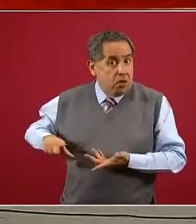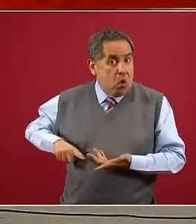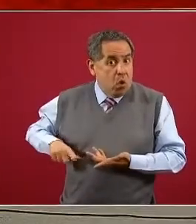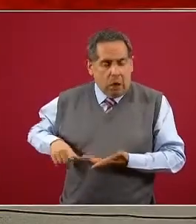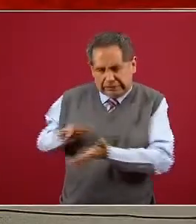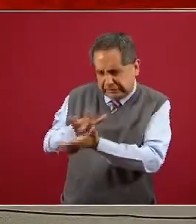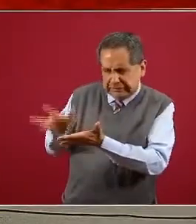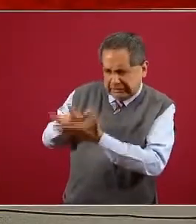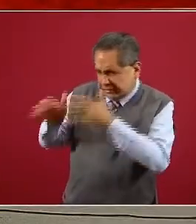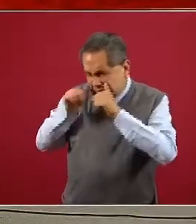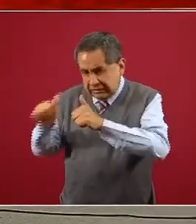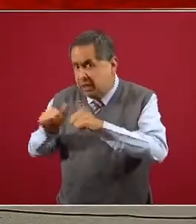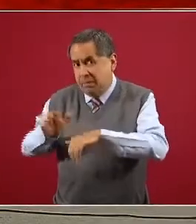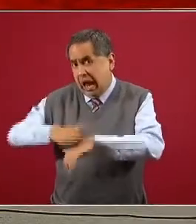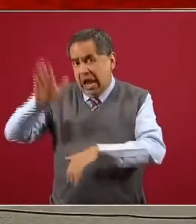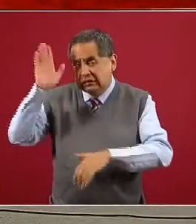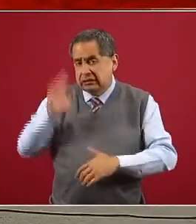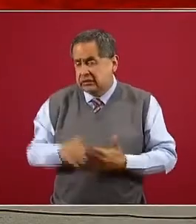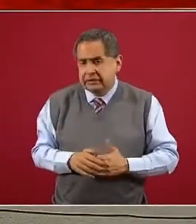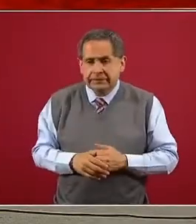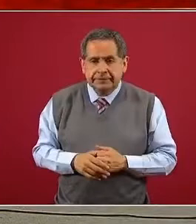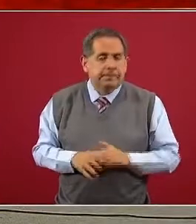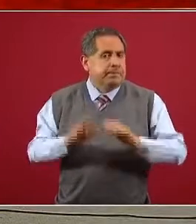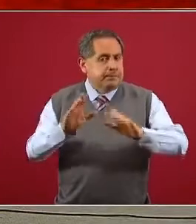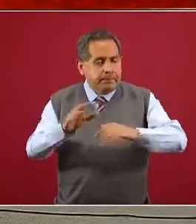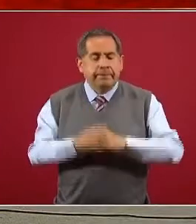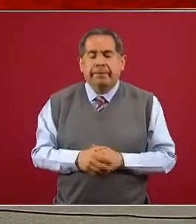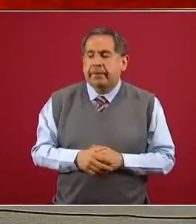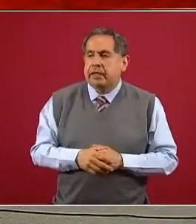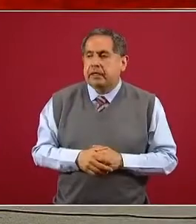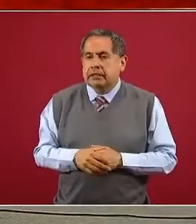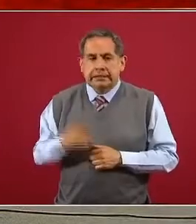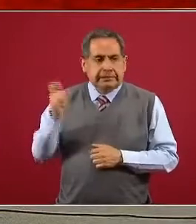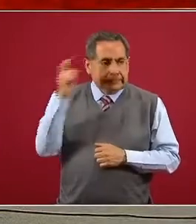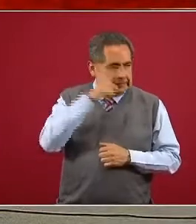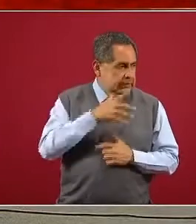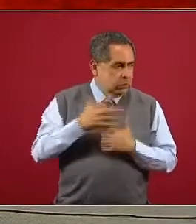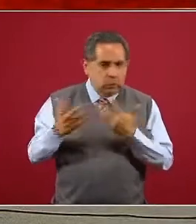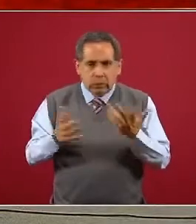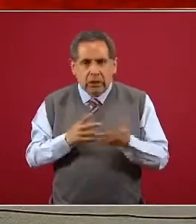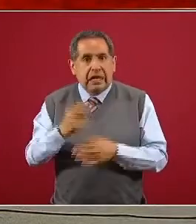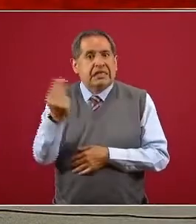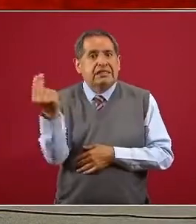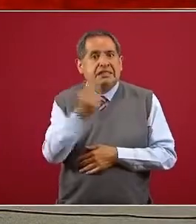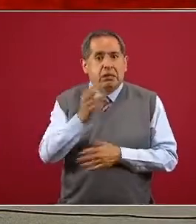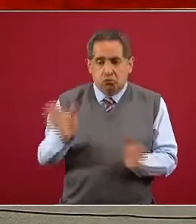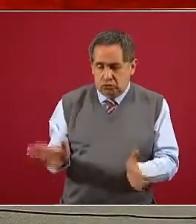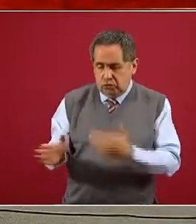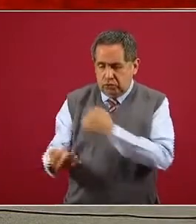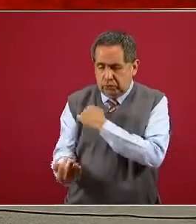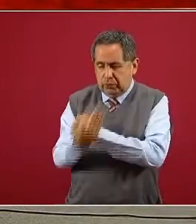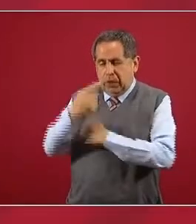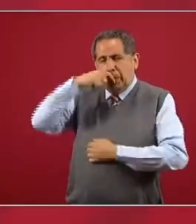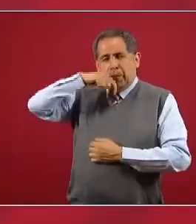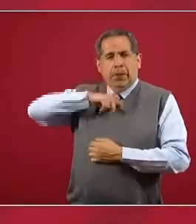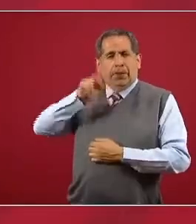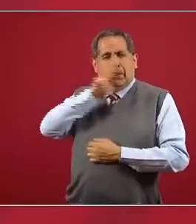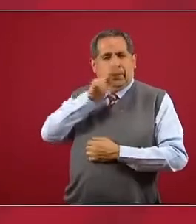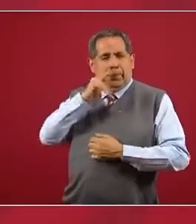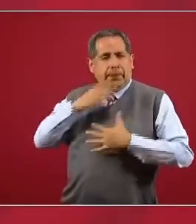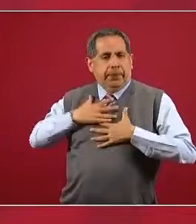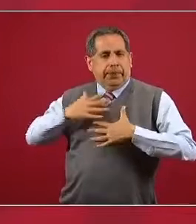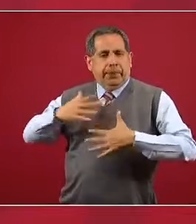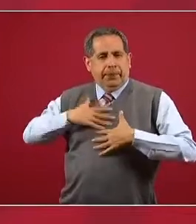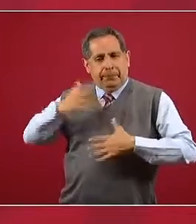instituciones públicas. Cuando tuvimos el reto de necesitar ventiladores mecánicos,